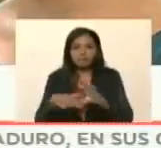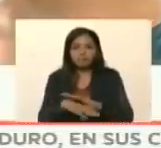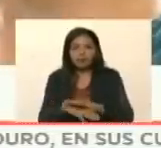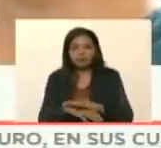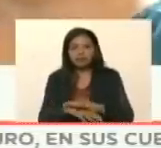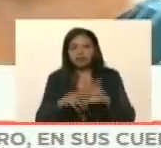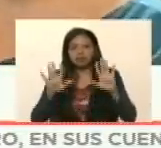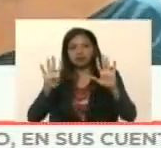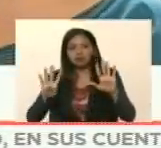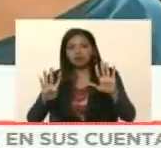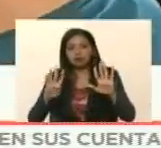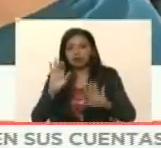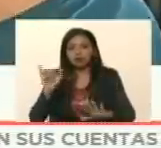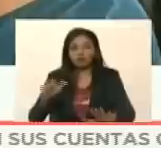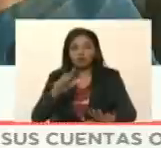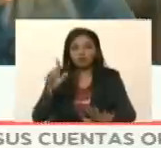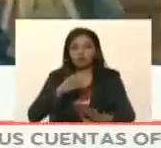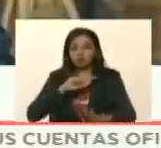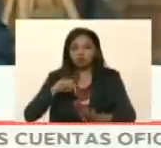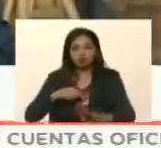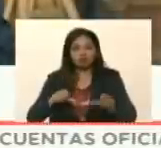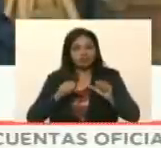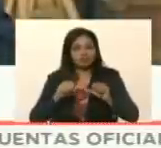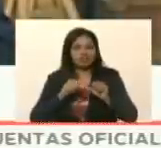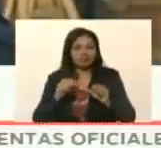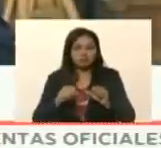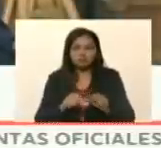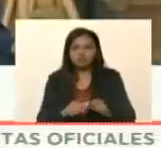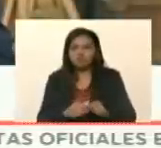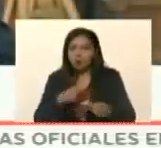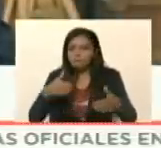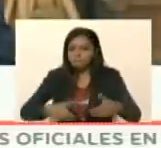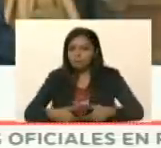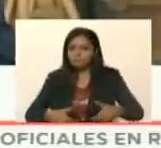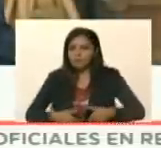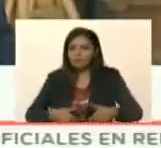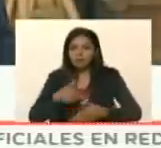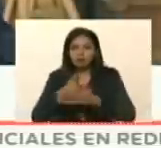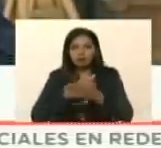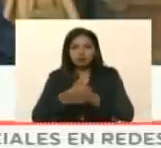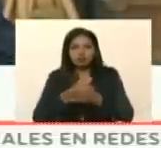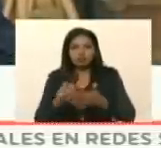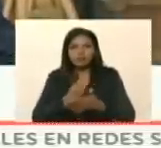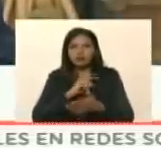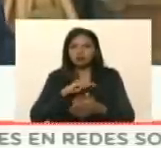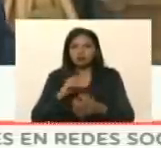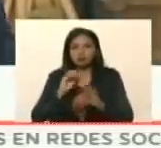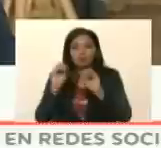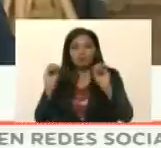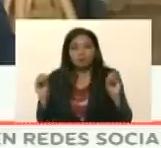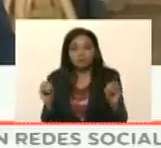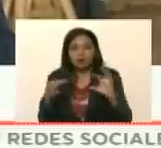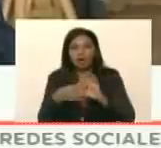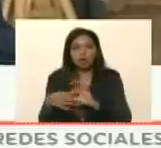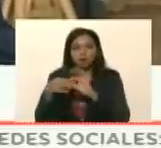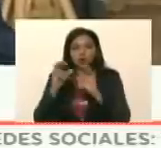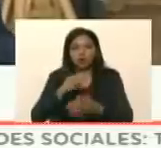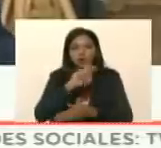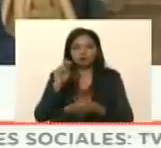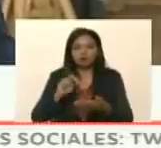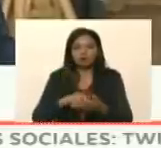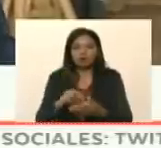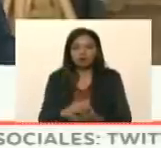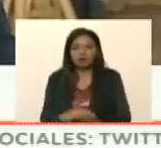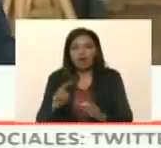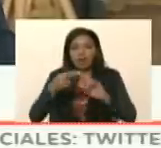julio, seguimos cabalgando el segundo semestre. Llamo a la Unión Nacional, llamo a la